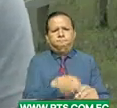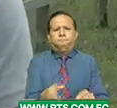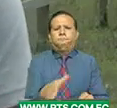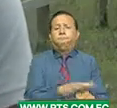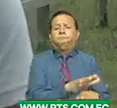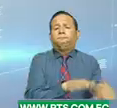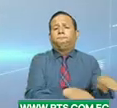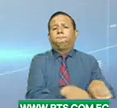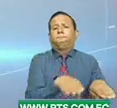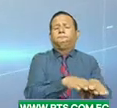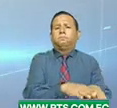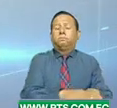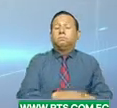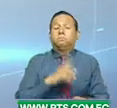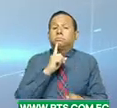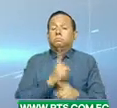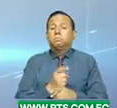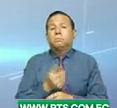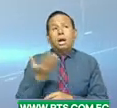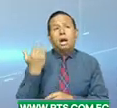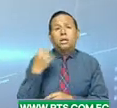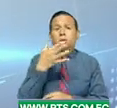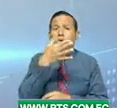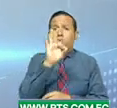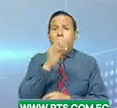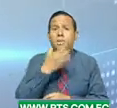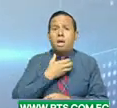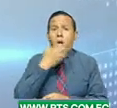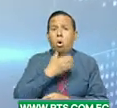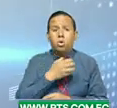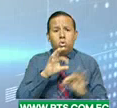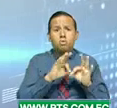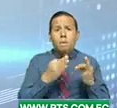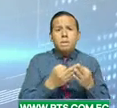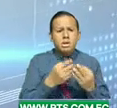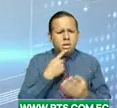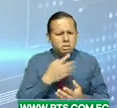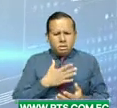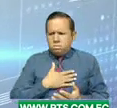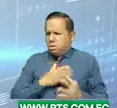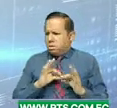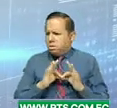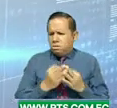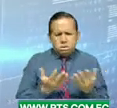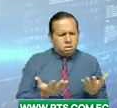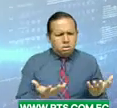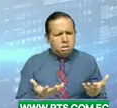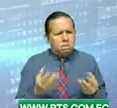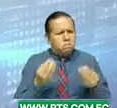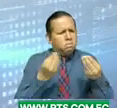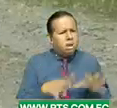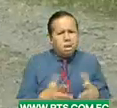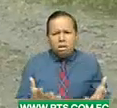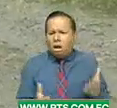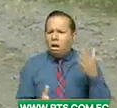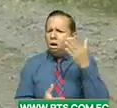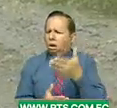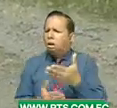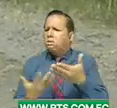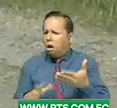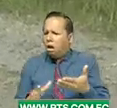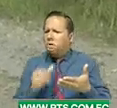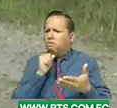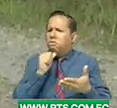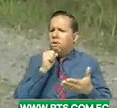no otras personas. El 19 de agosto, los familiares denunciaron que Marilyn había desaparecido después de que habría ido a Cuancay para encontrarse con